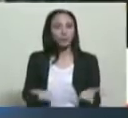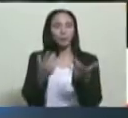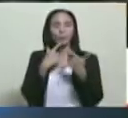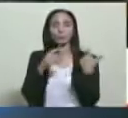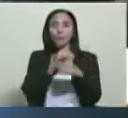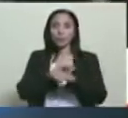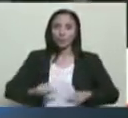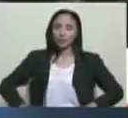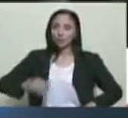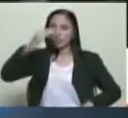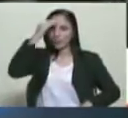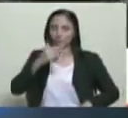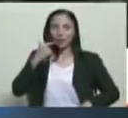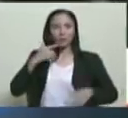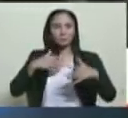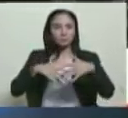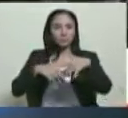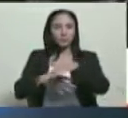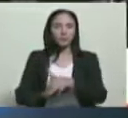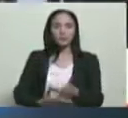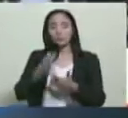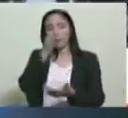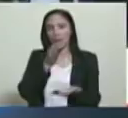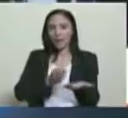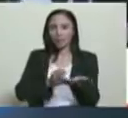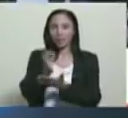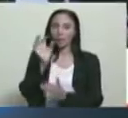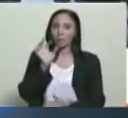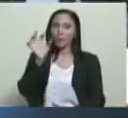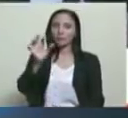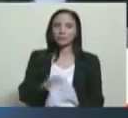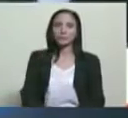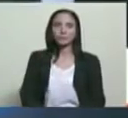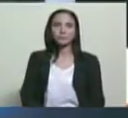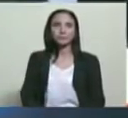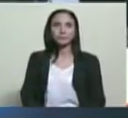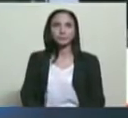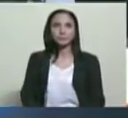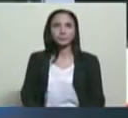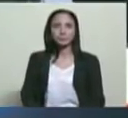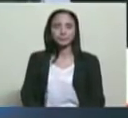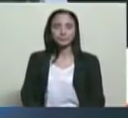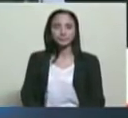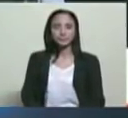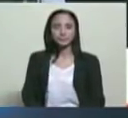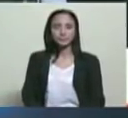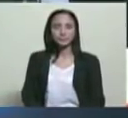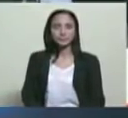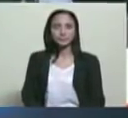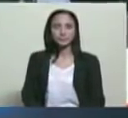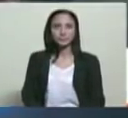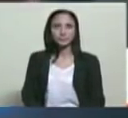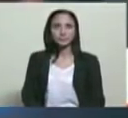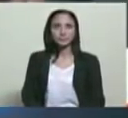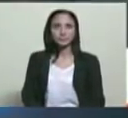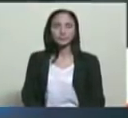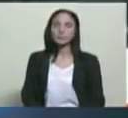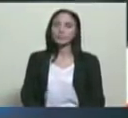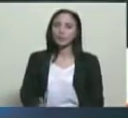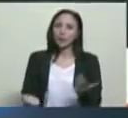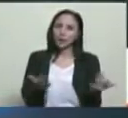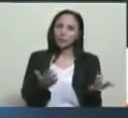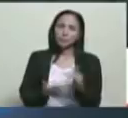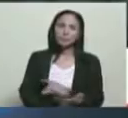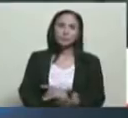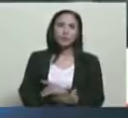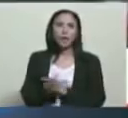militar por la lealtad al pueblo y a la patria. Y luego compartí reflexiones con